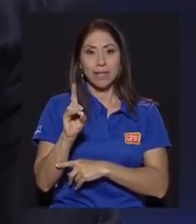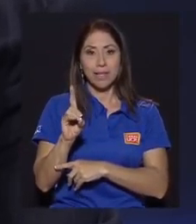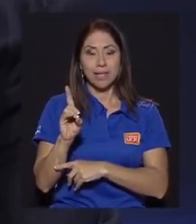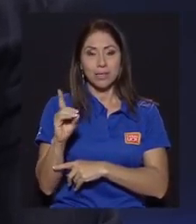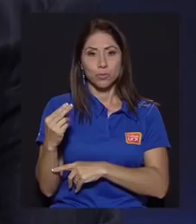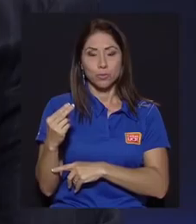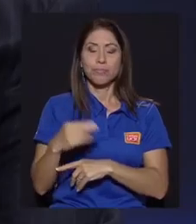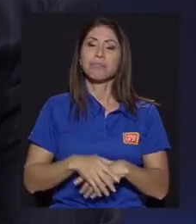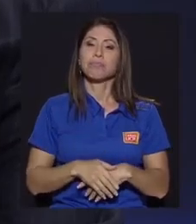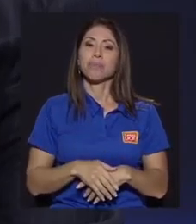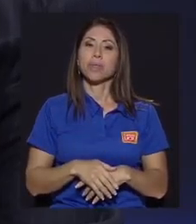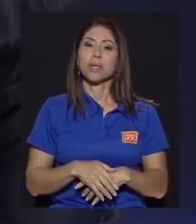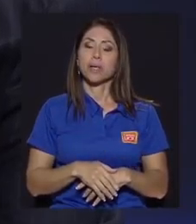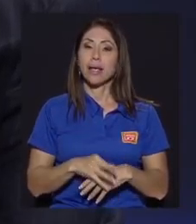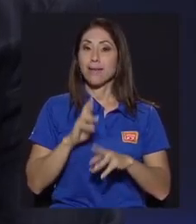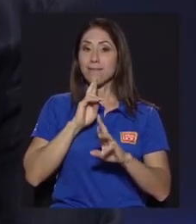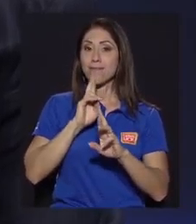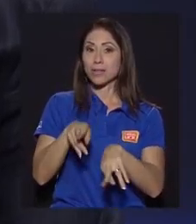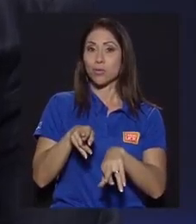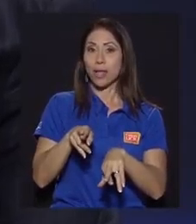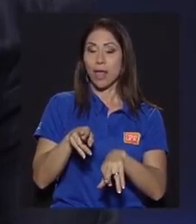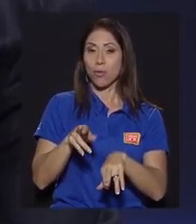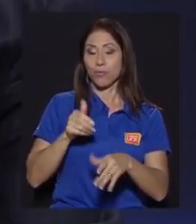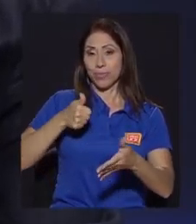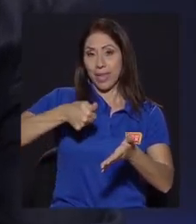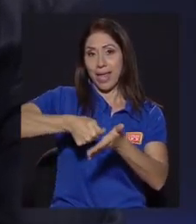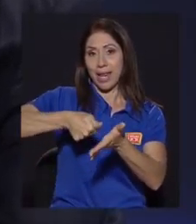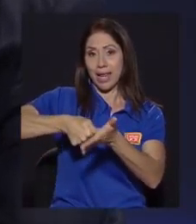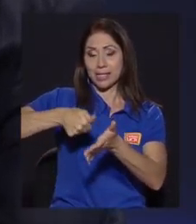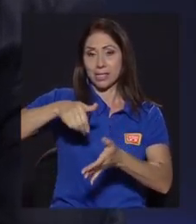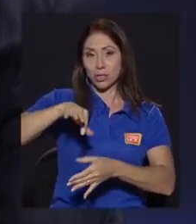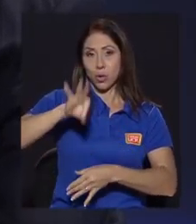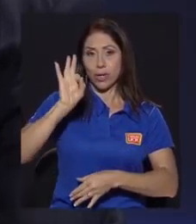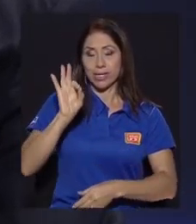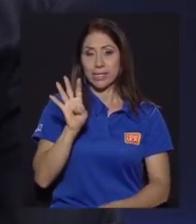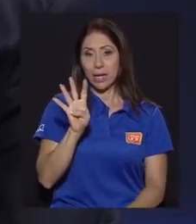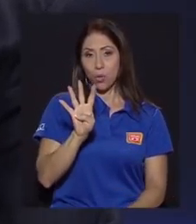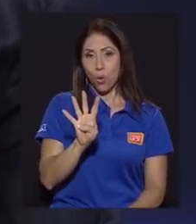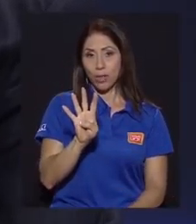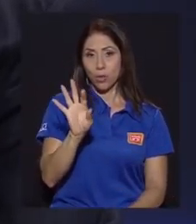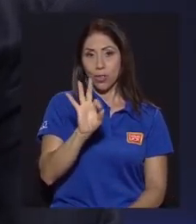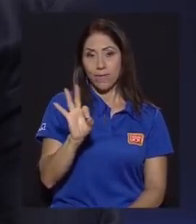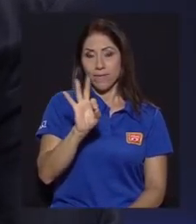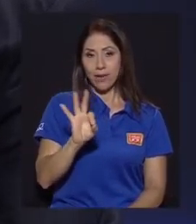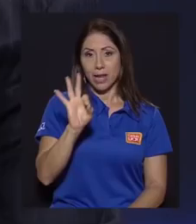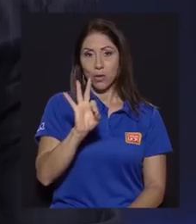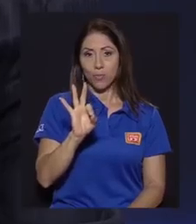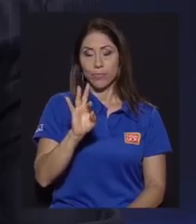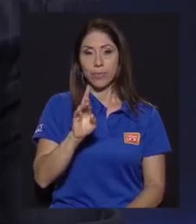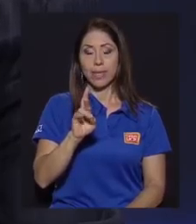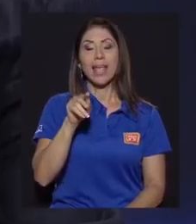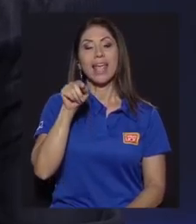de las elecciones del 4 de febrero es producto